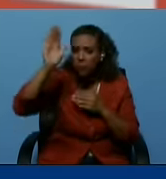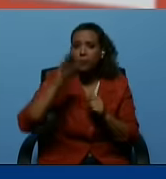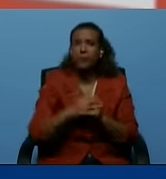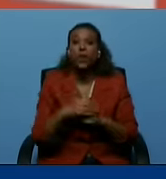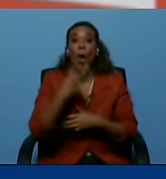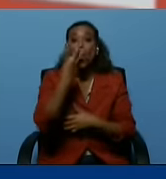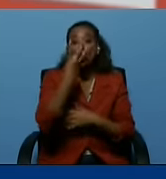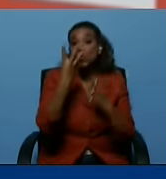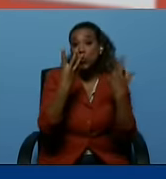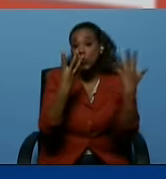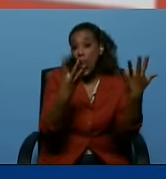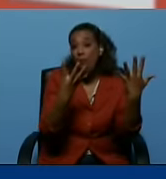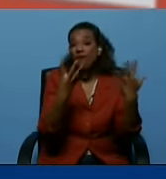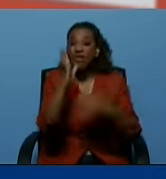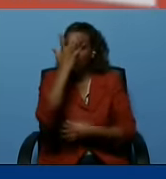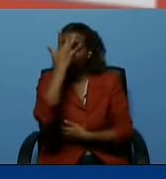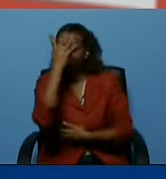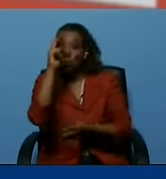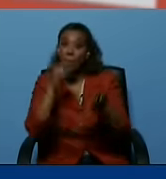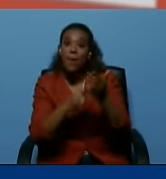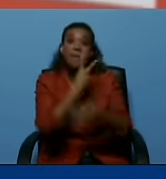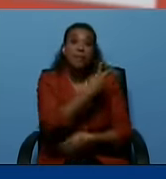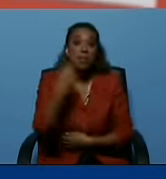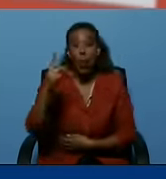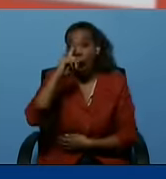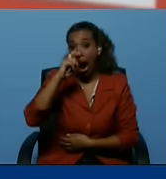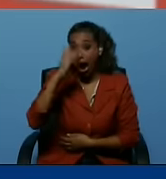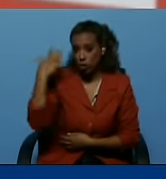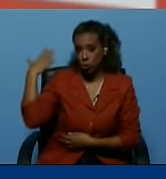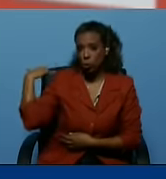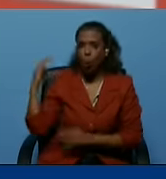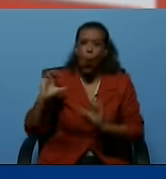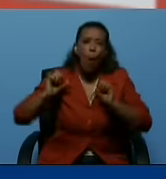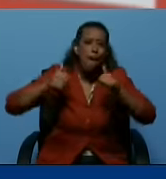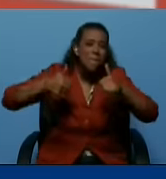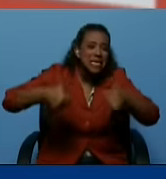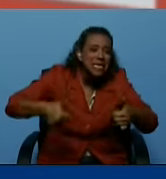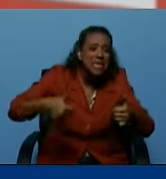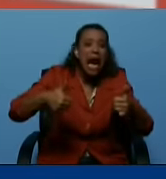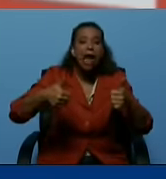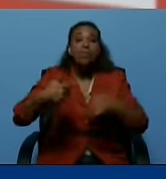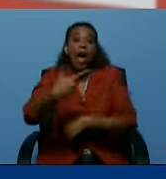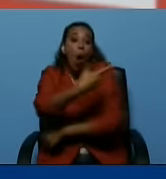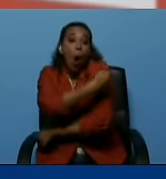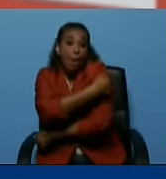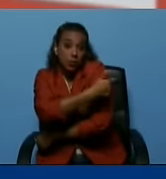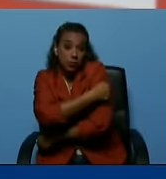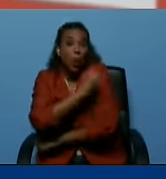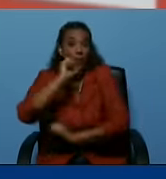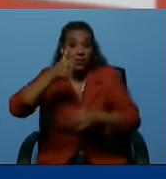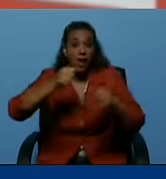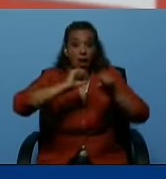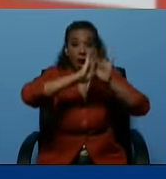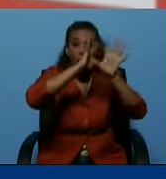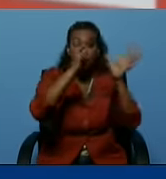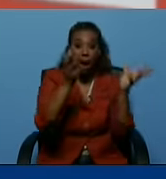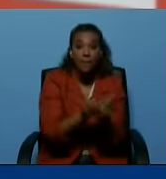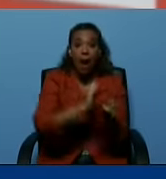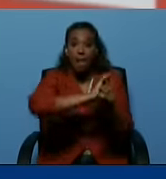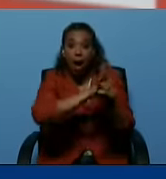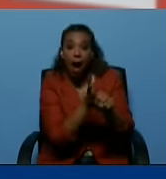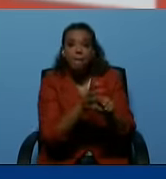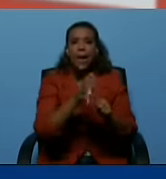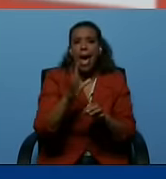9 de febrero de 2022. Estábamos empezando casi a vacunar, Delcy, ¿verdad? Febrero,